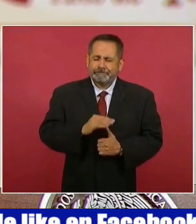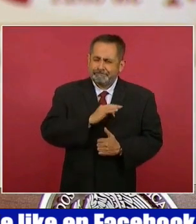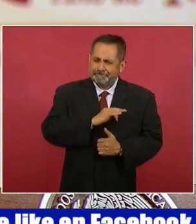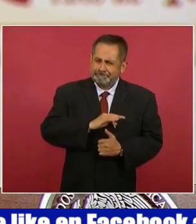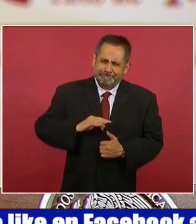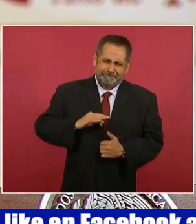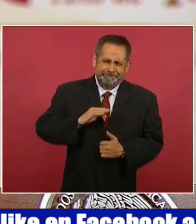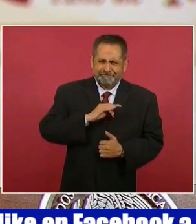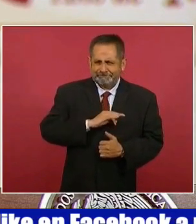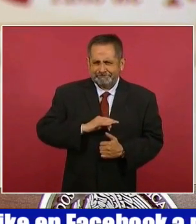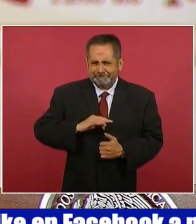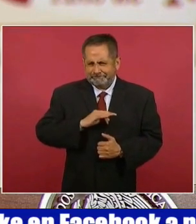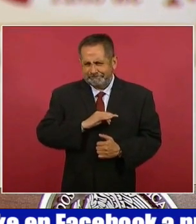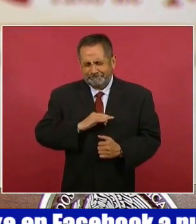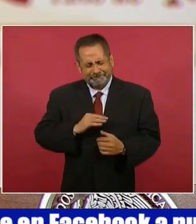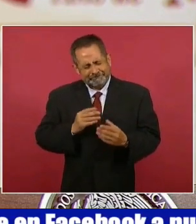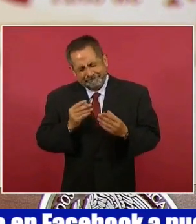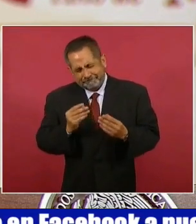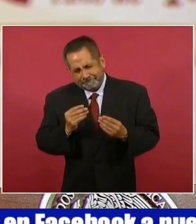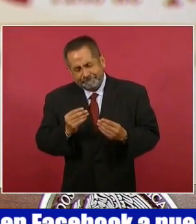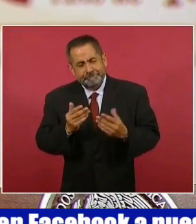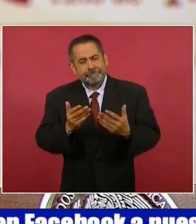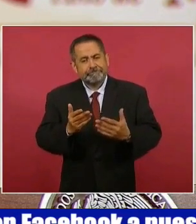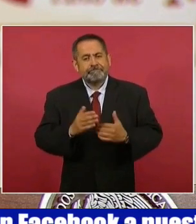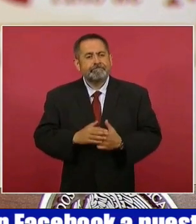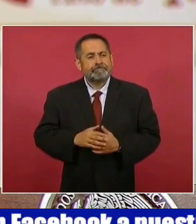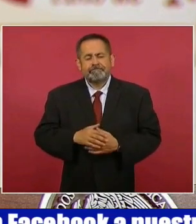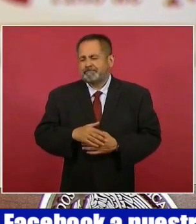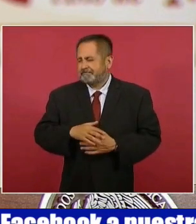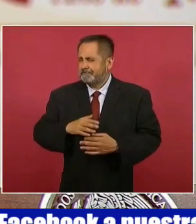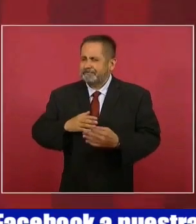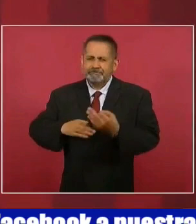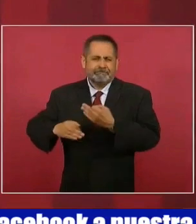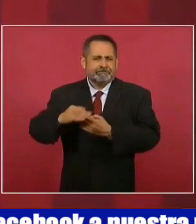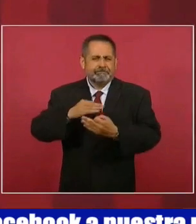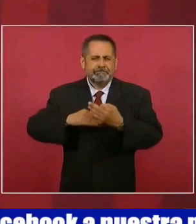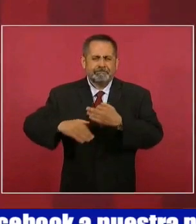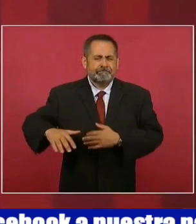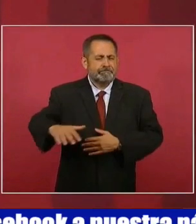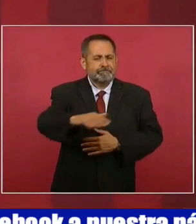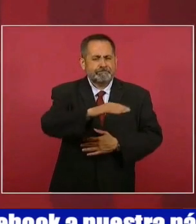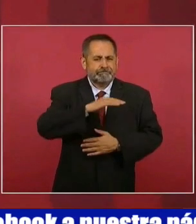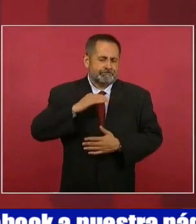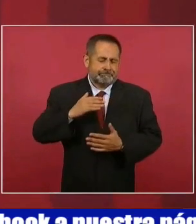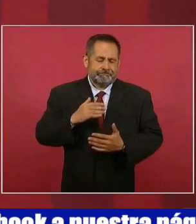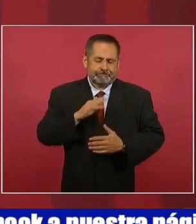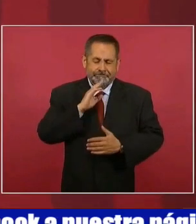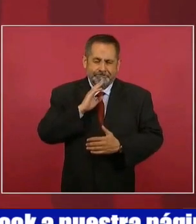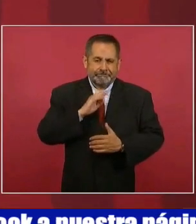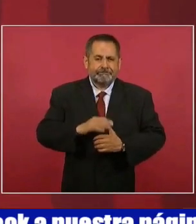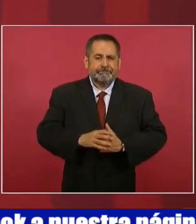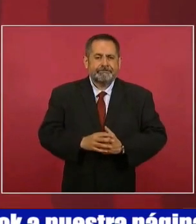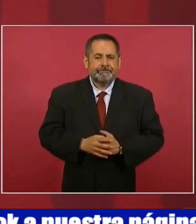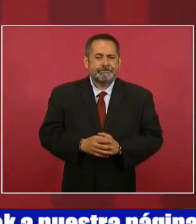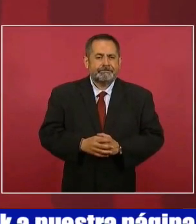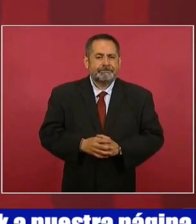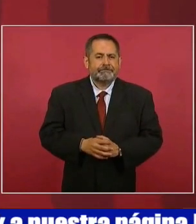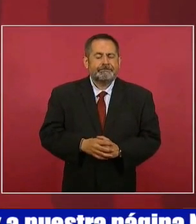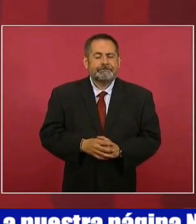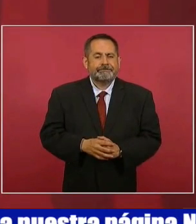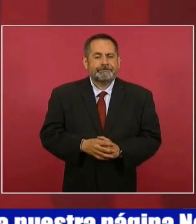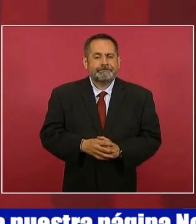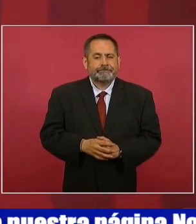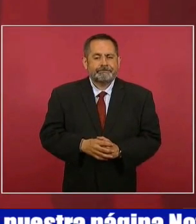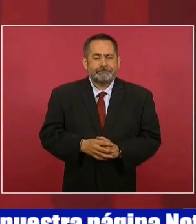se deben excluir a ningún país tico lo escribió en esta nota pero con las de la región ya que